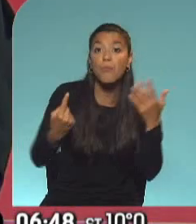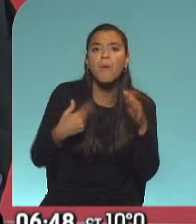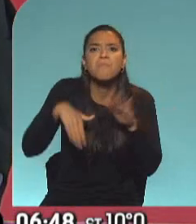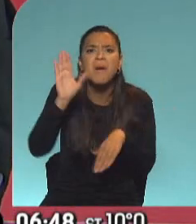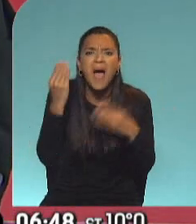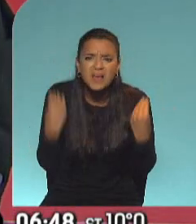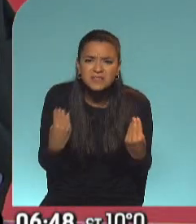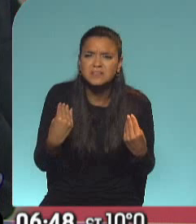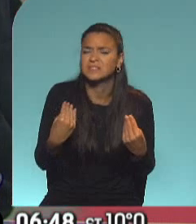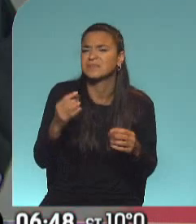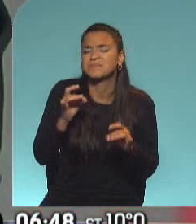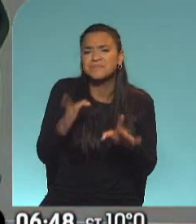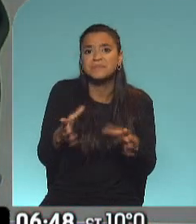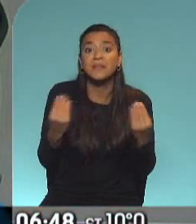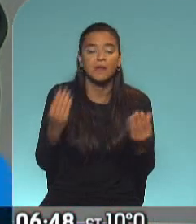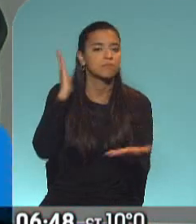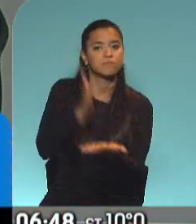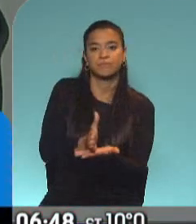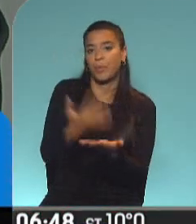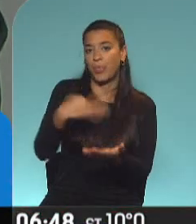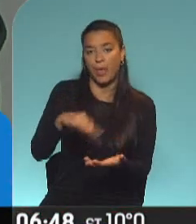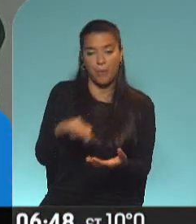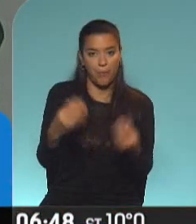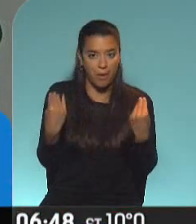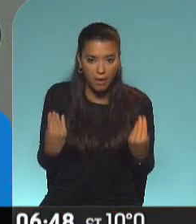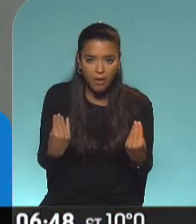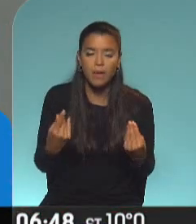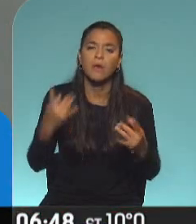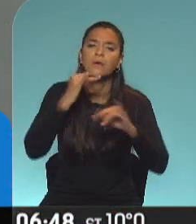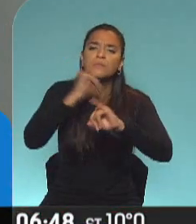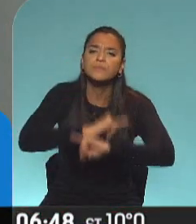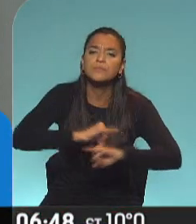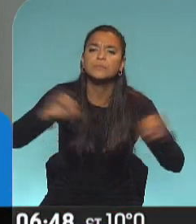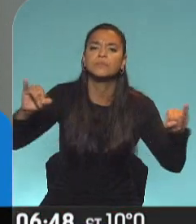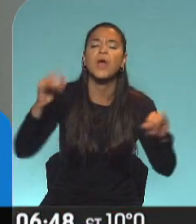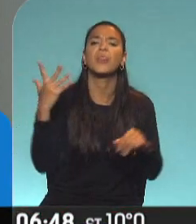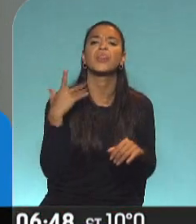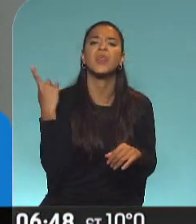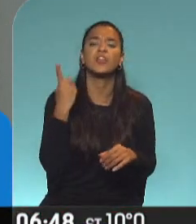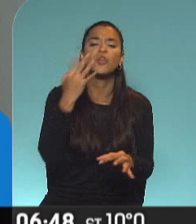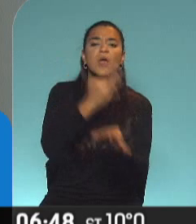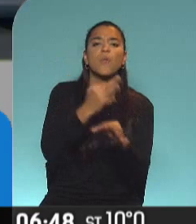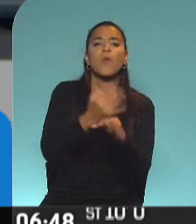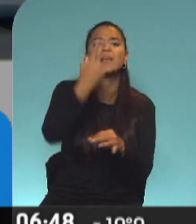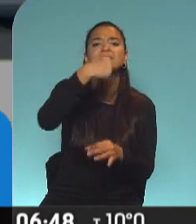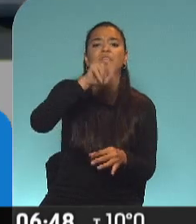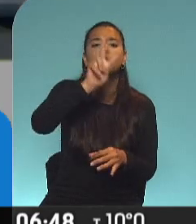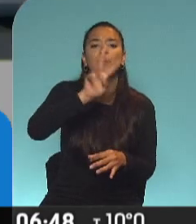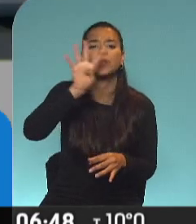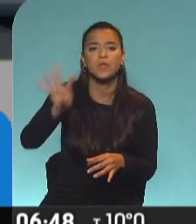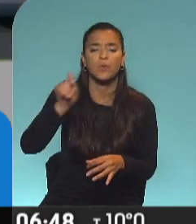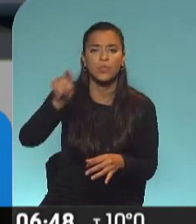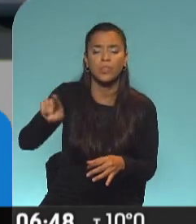que lamentable y repudiable, es condenable lo que publicó la directora de la Escuela 124 de